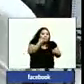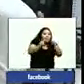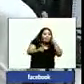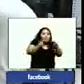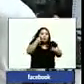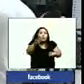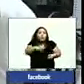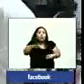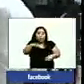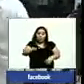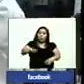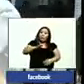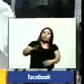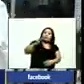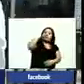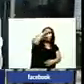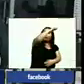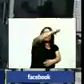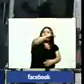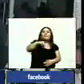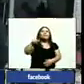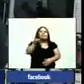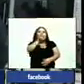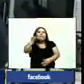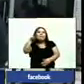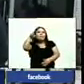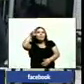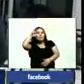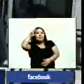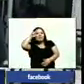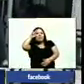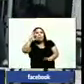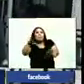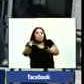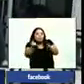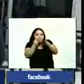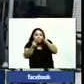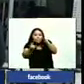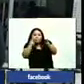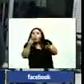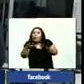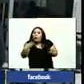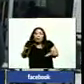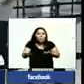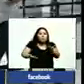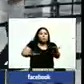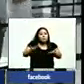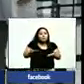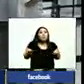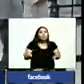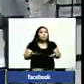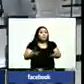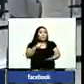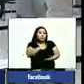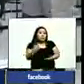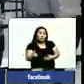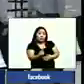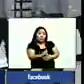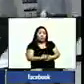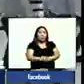el Aeropuerto Internacional Monseñor Óscar Arnulfo Romero para constatar los servicios que se ofrece a los